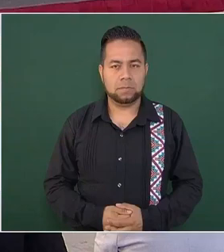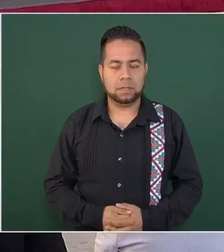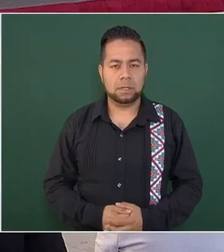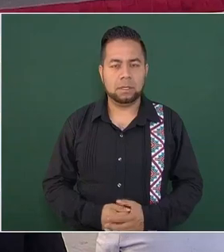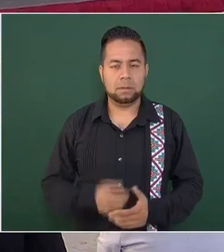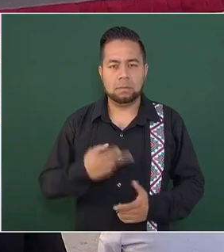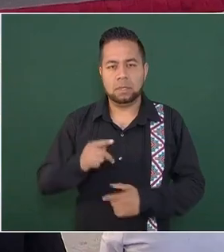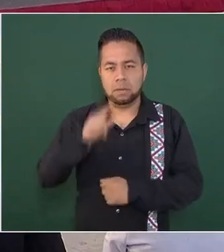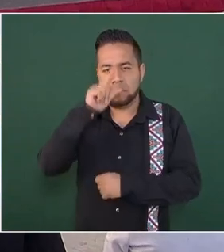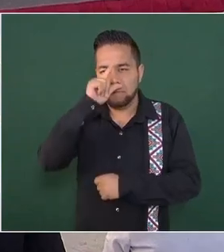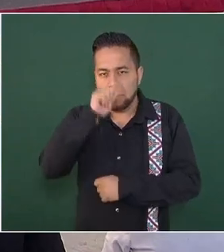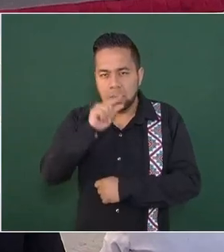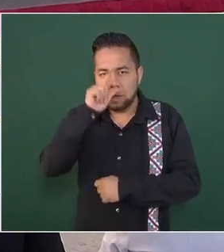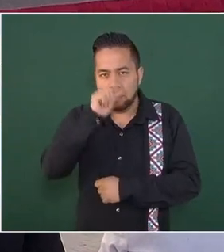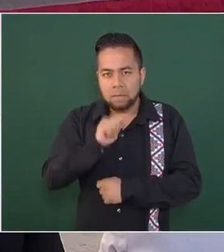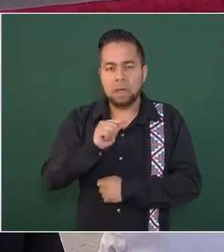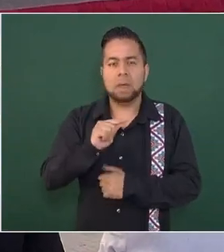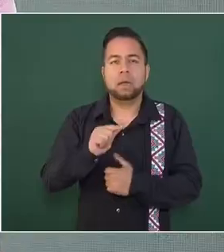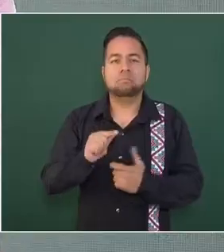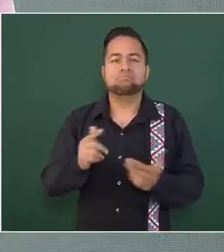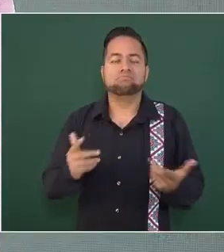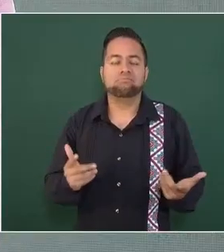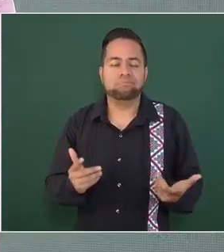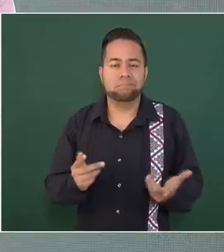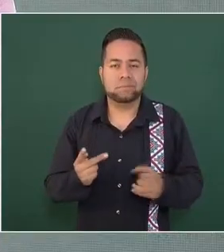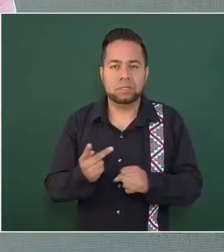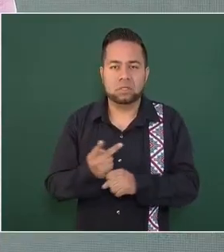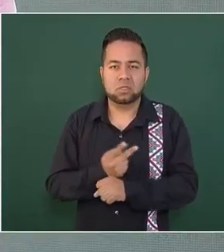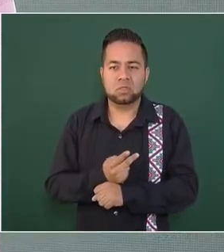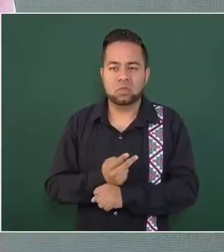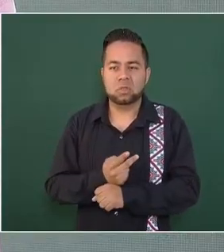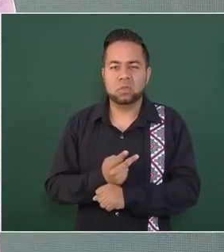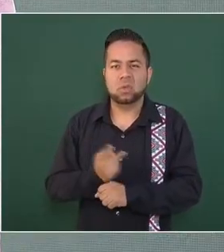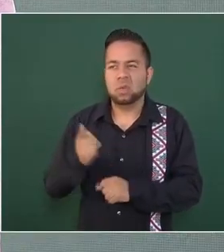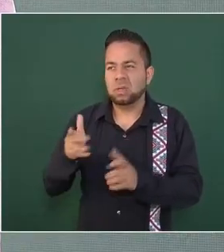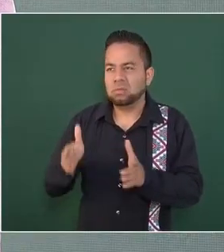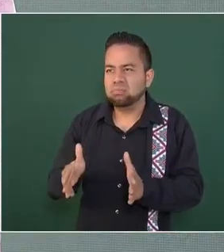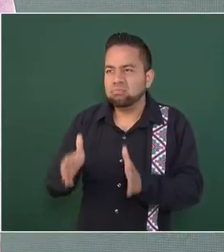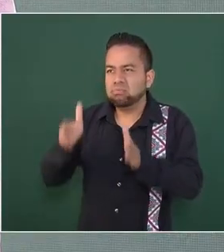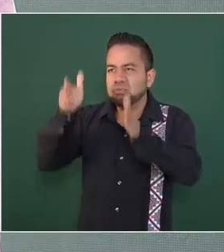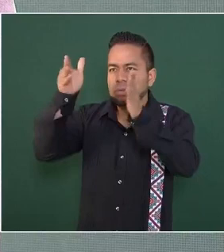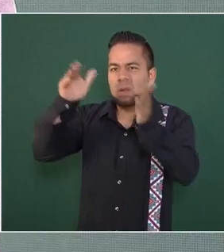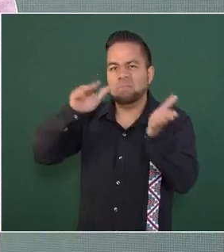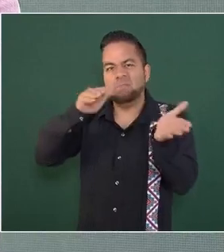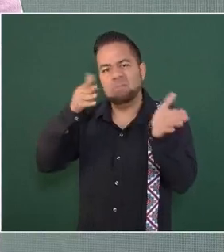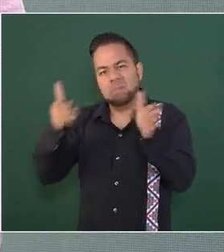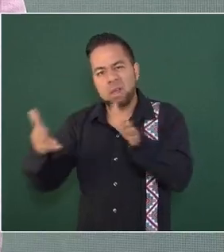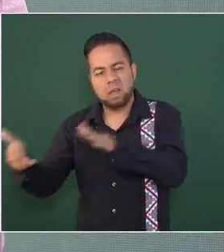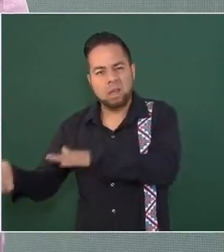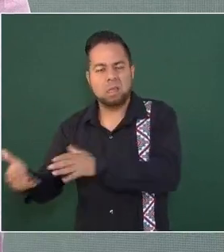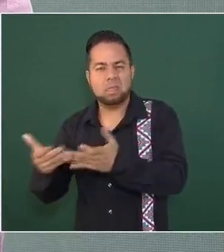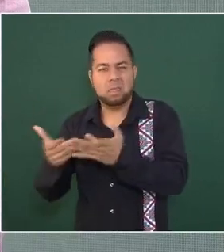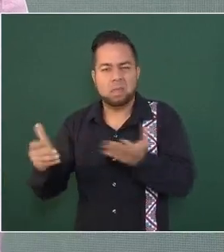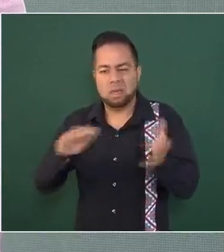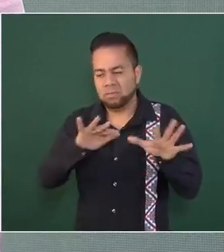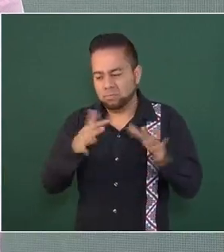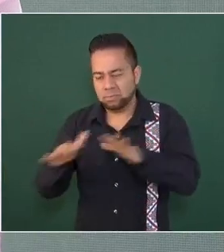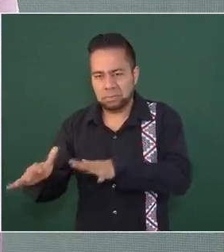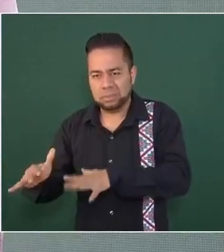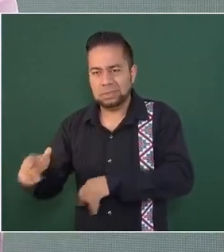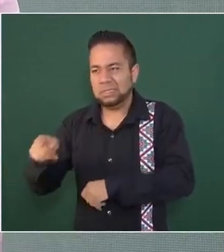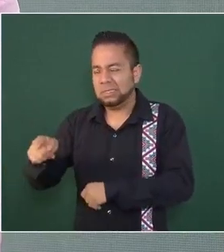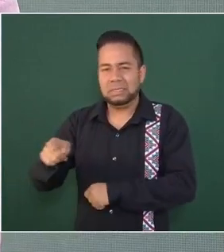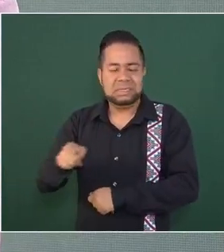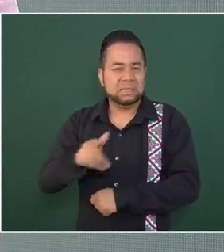se cayeron dos taludes y ya no vamos a